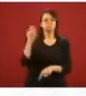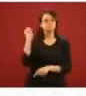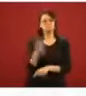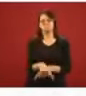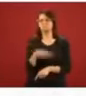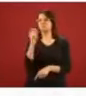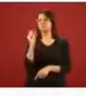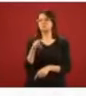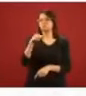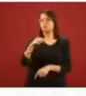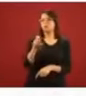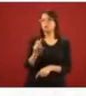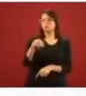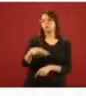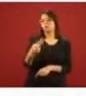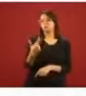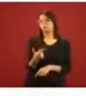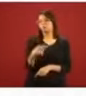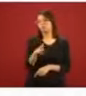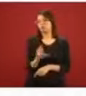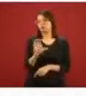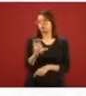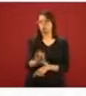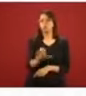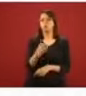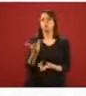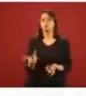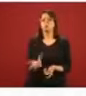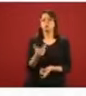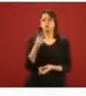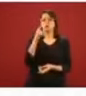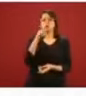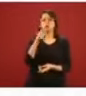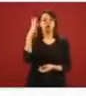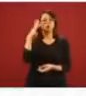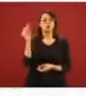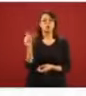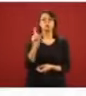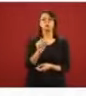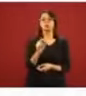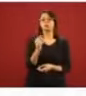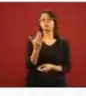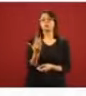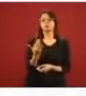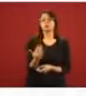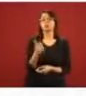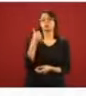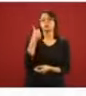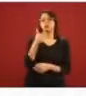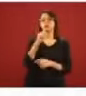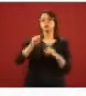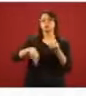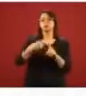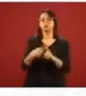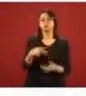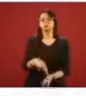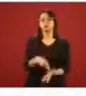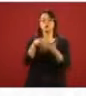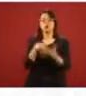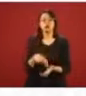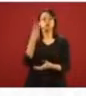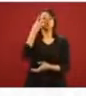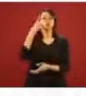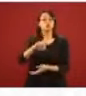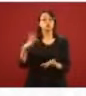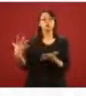del gas LP en esta semana, en Tecomán, Colima, a 20.56 por kilo, con un margen de